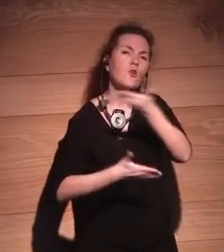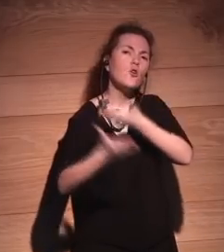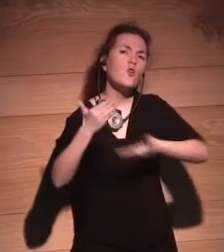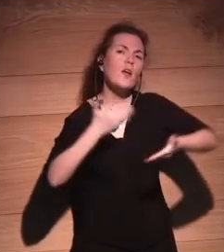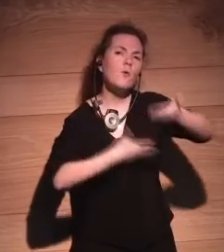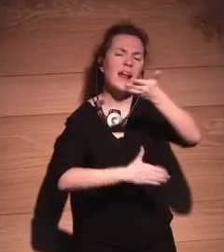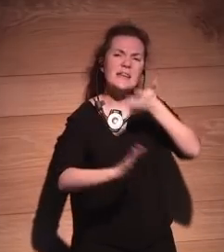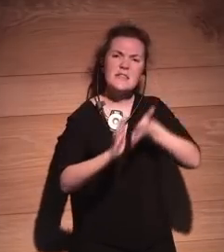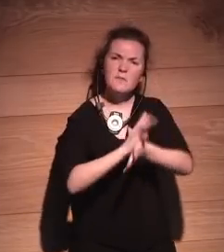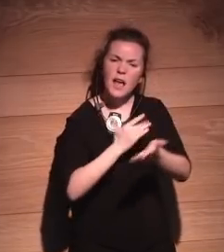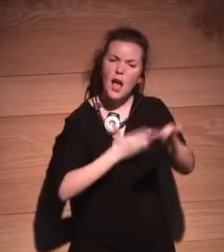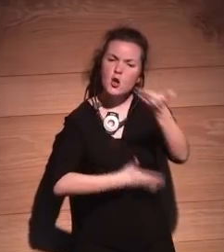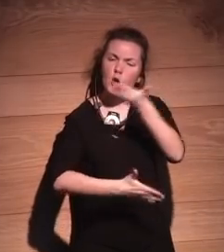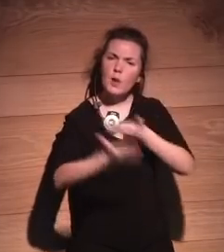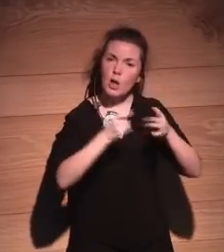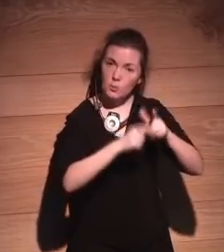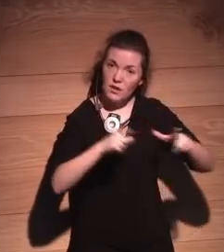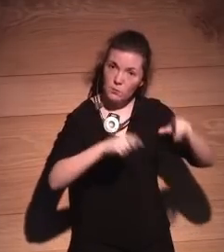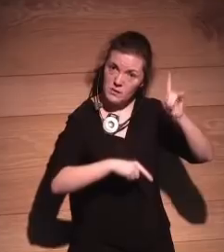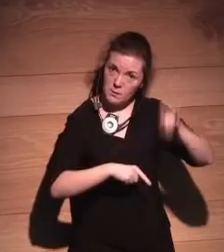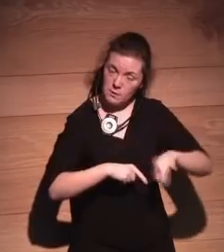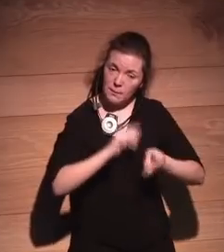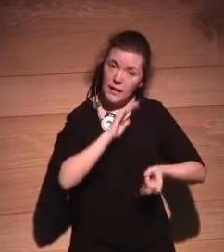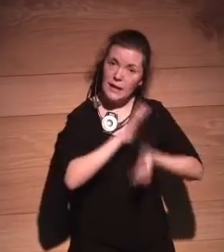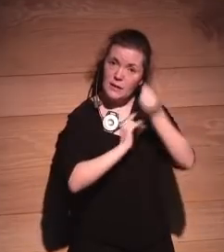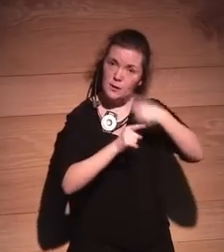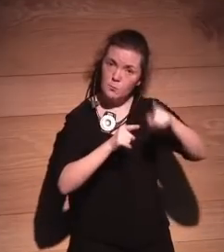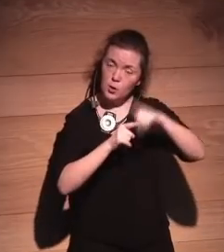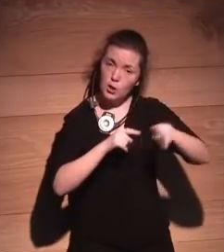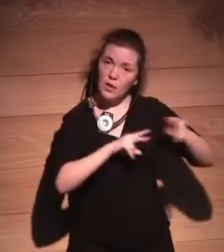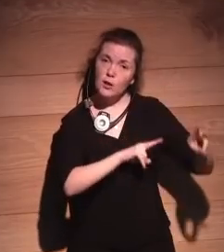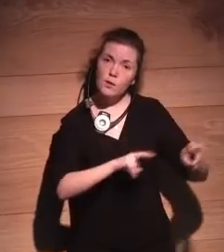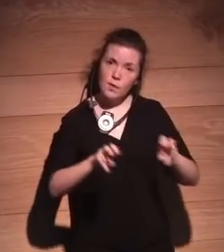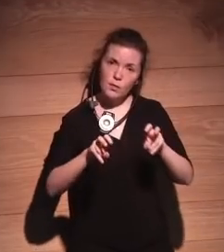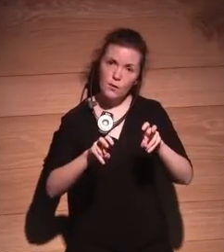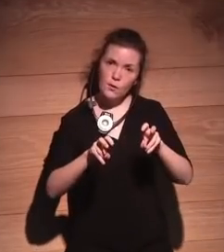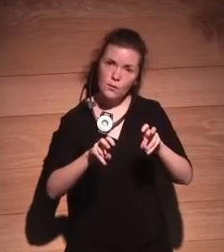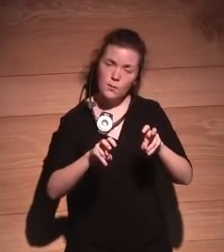te referías también a colaboración con las plataformas, en el desarrollo de producto, en la innovación.